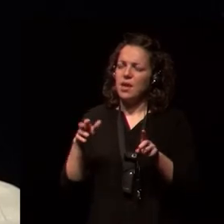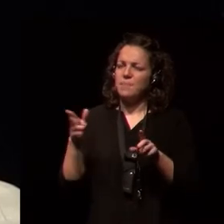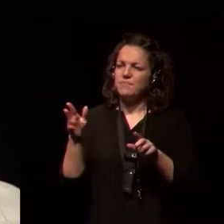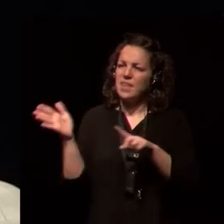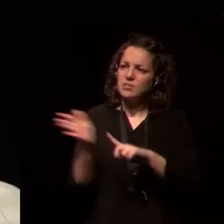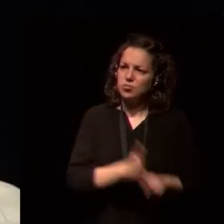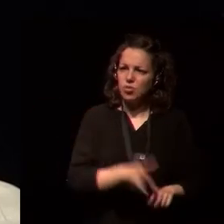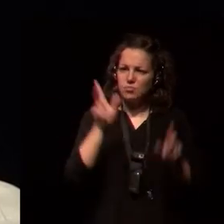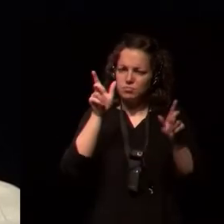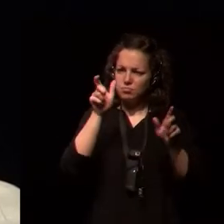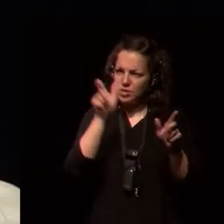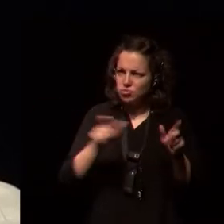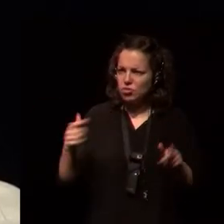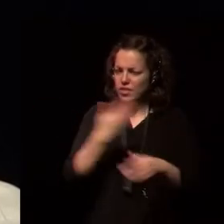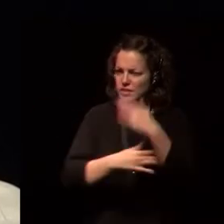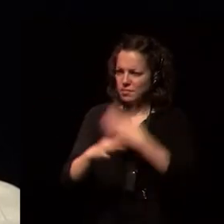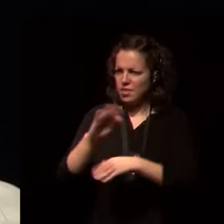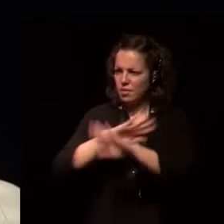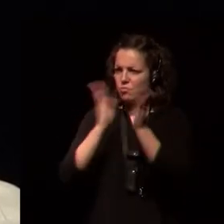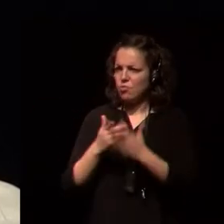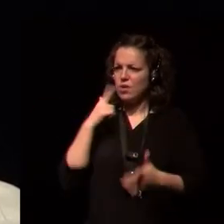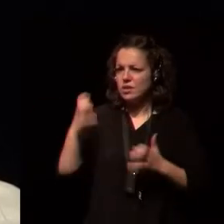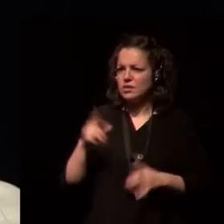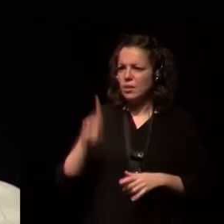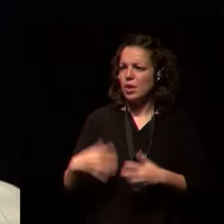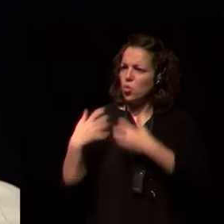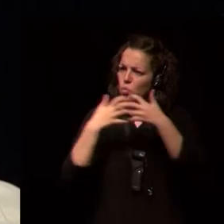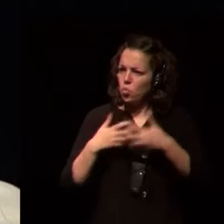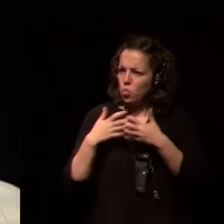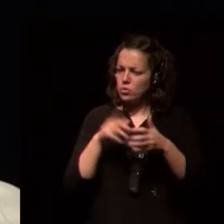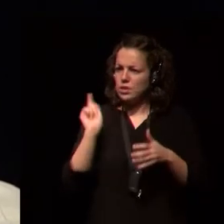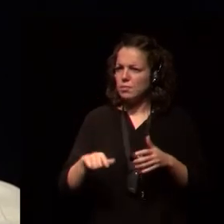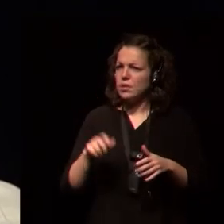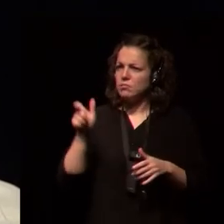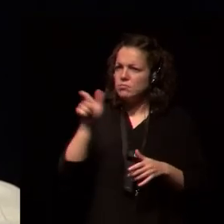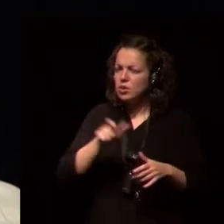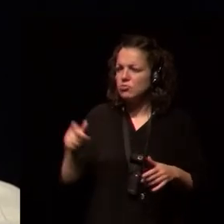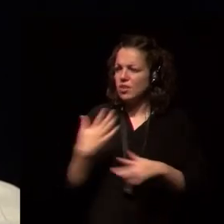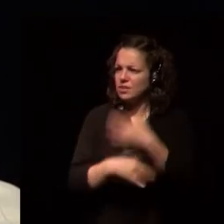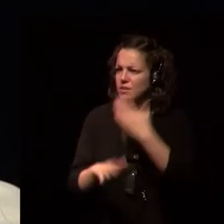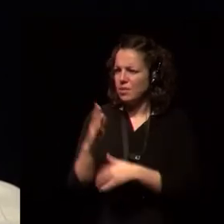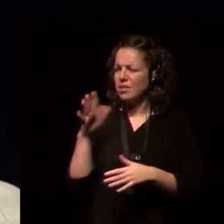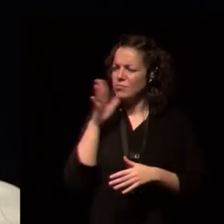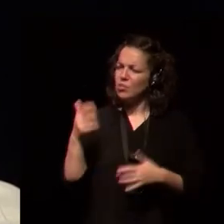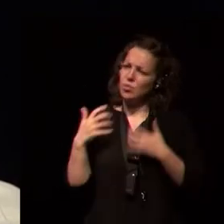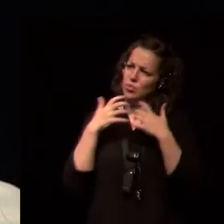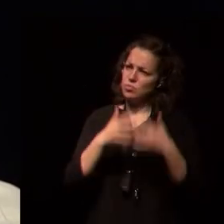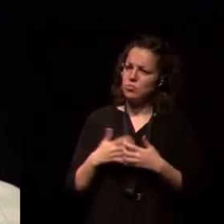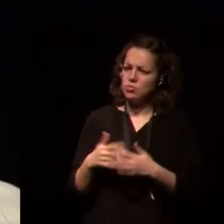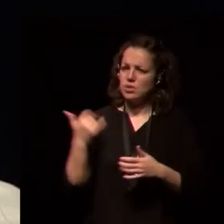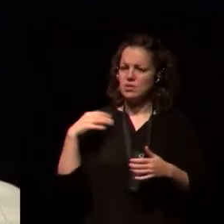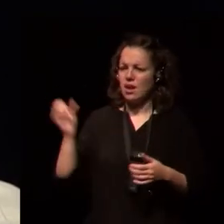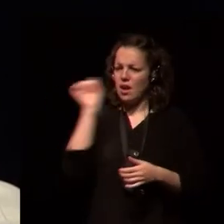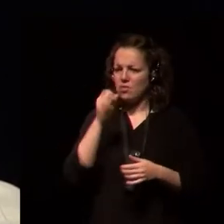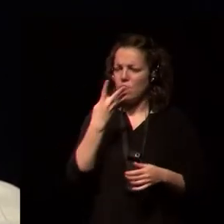discapacidad del mundo artístico y la lucha que ella y otras artistas discapacitadas han liderado durante 40 años con algo de